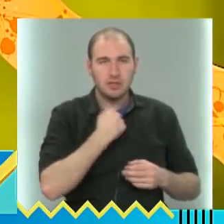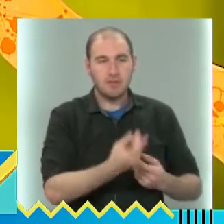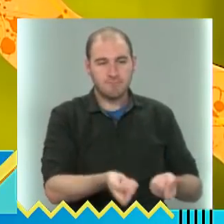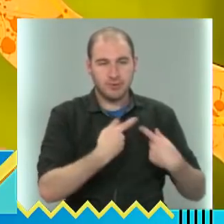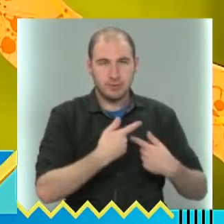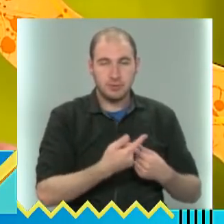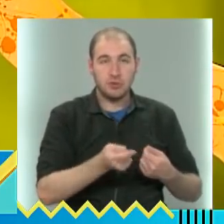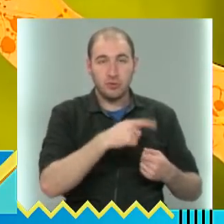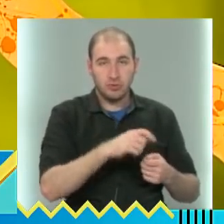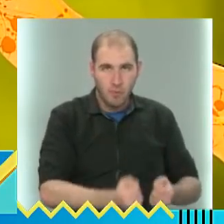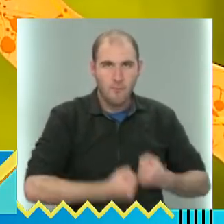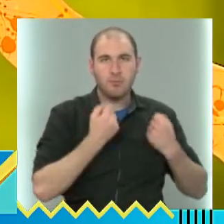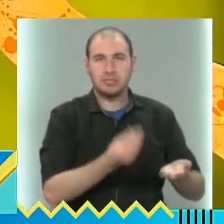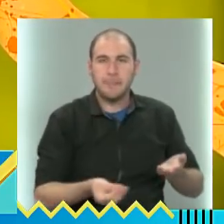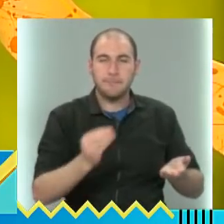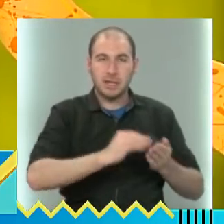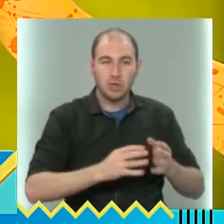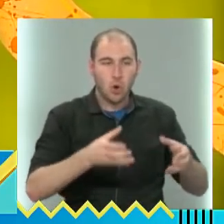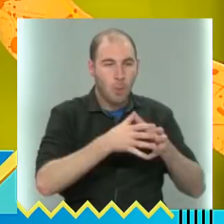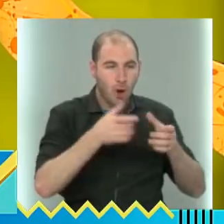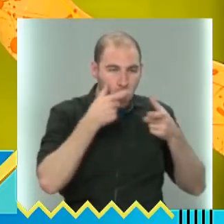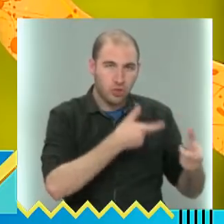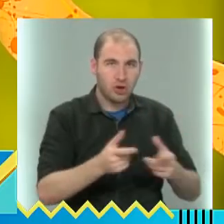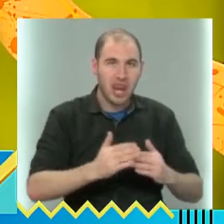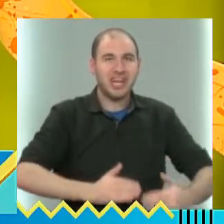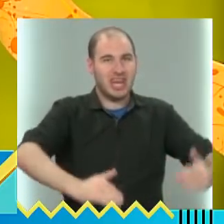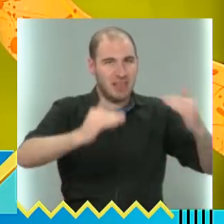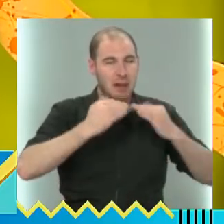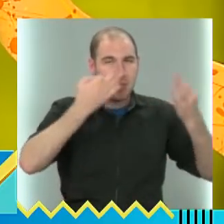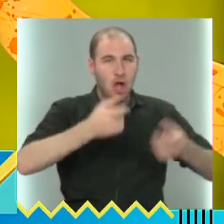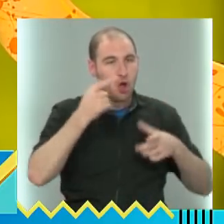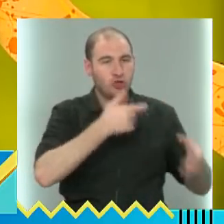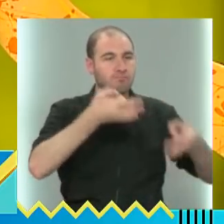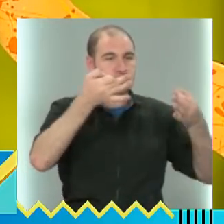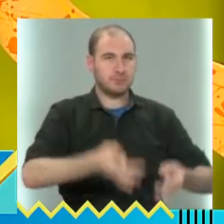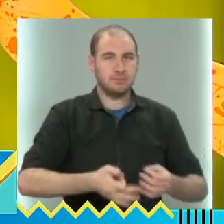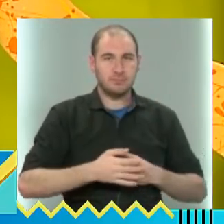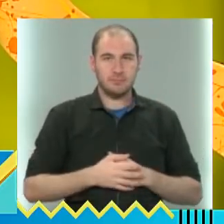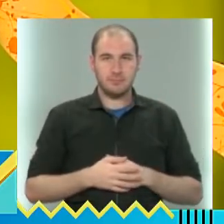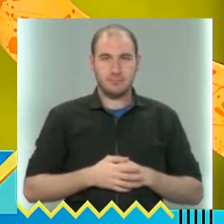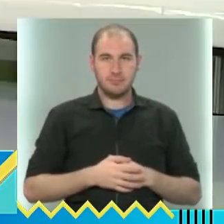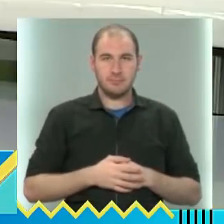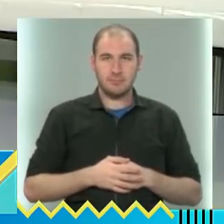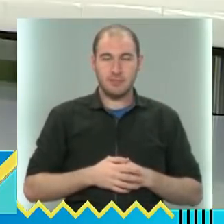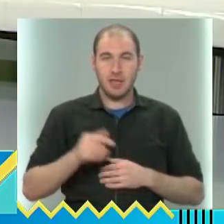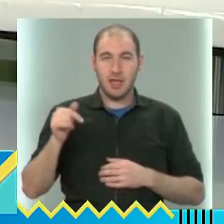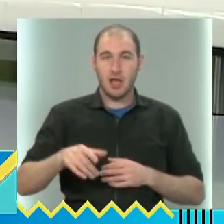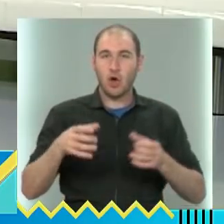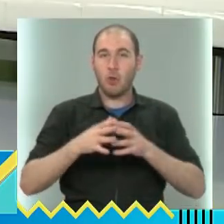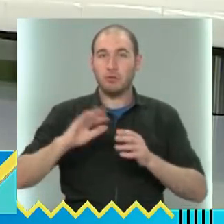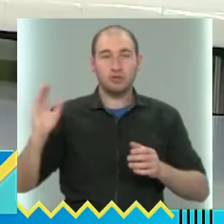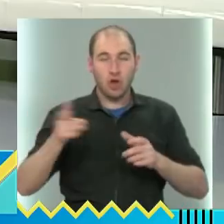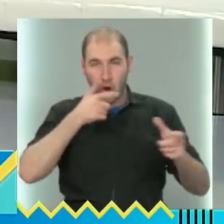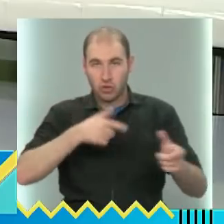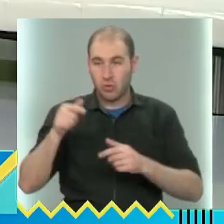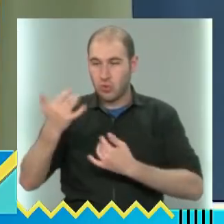nos genere, tendremos que reforzar los equipos de control al nivel necesario para hacer un control eficaz. Estaban todos los organismos de